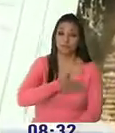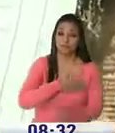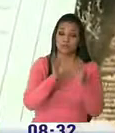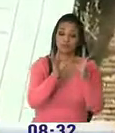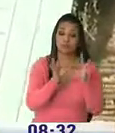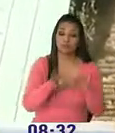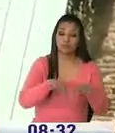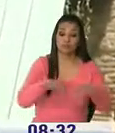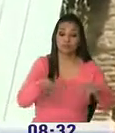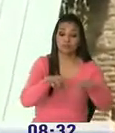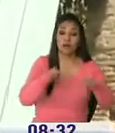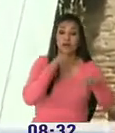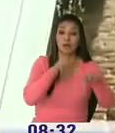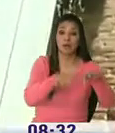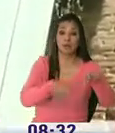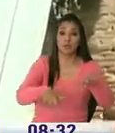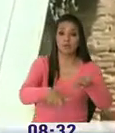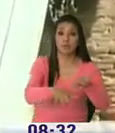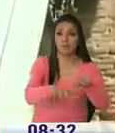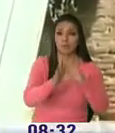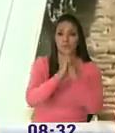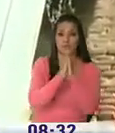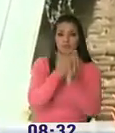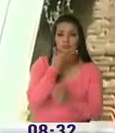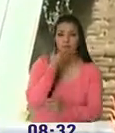sistema de drenaje en la parte superior.